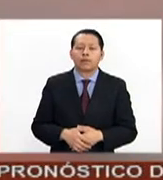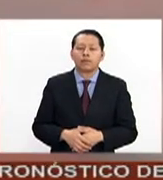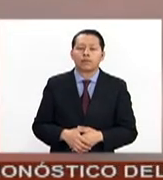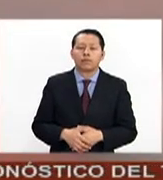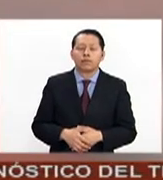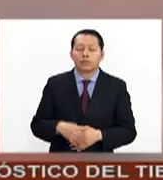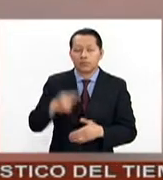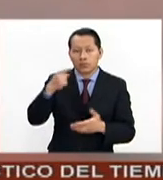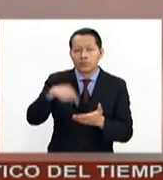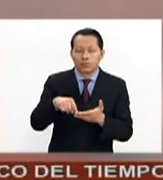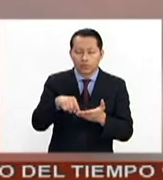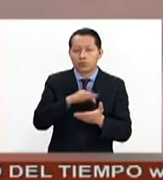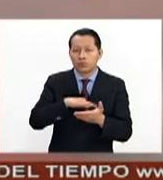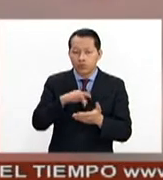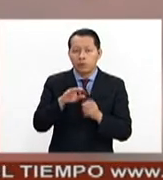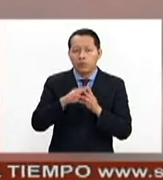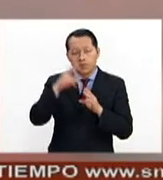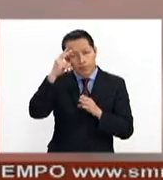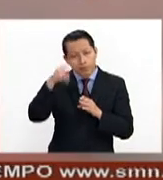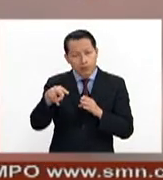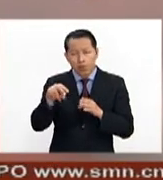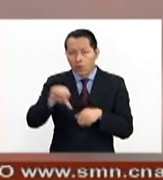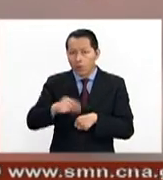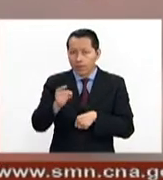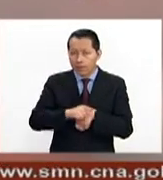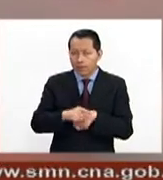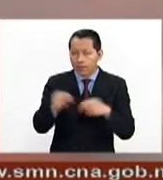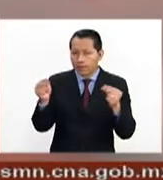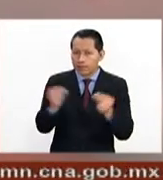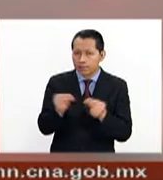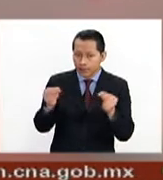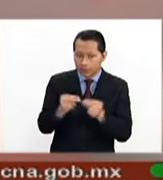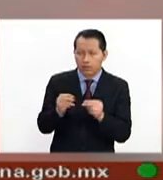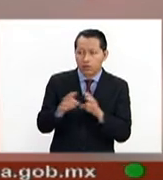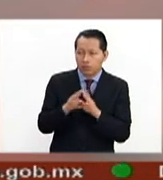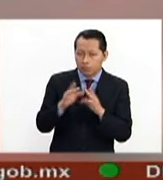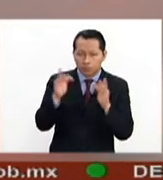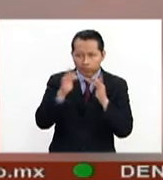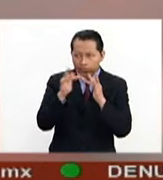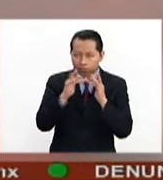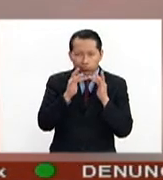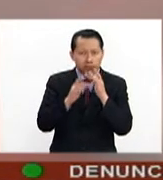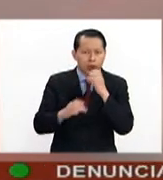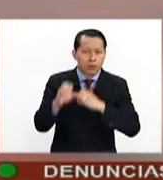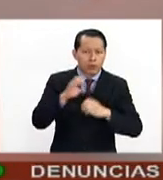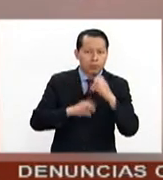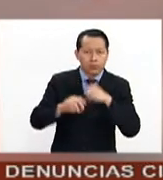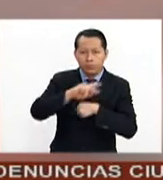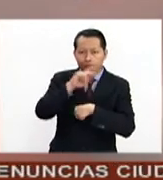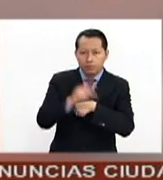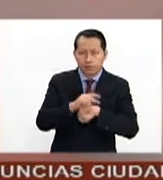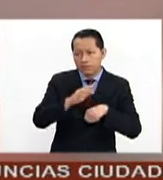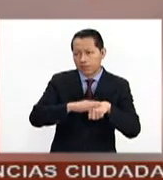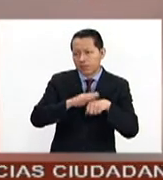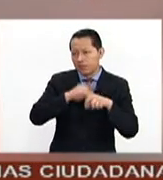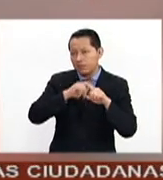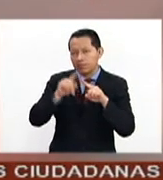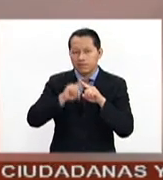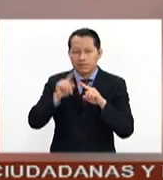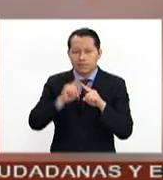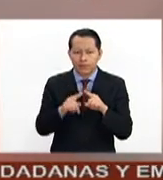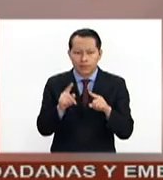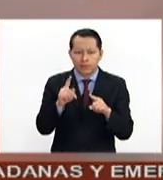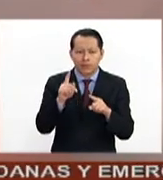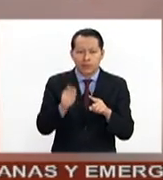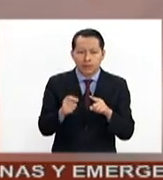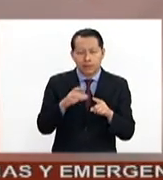Hoy lo que México requiere, por ejemplo, es diversificar sus mercados comerciales. Por ejemplo, con naciones asiáticas con